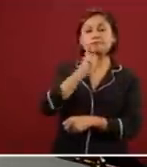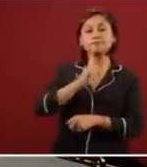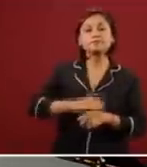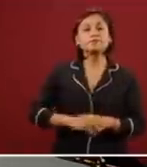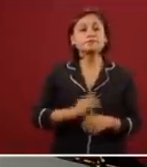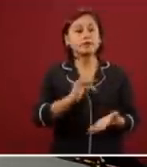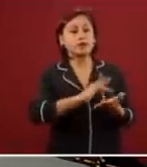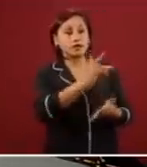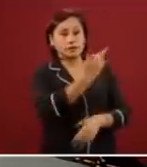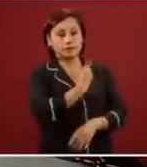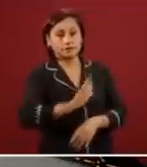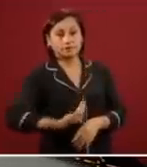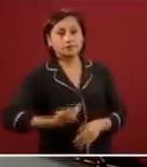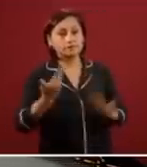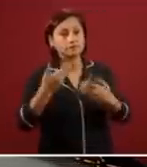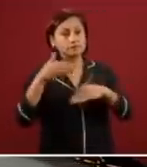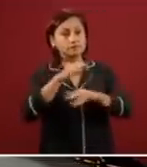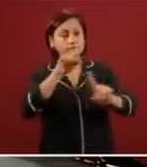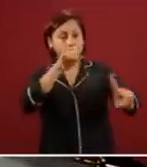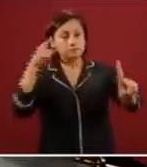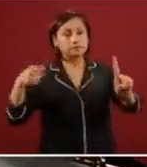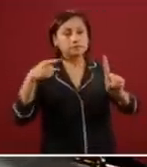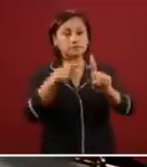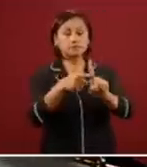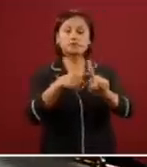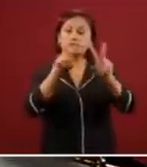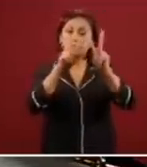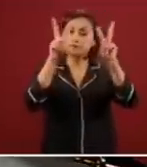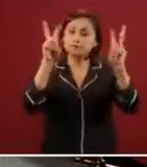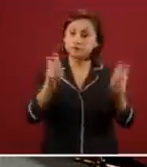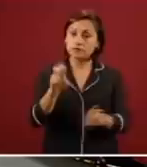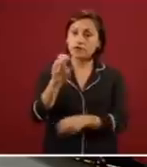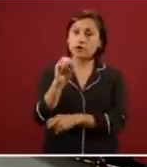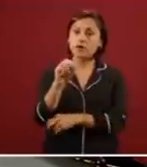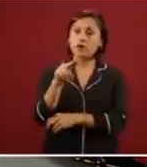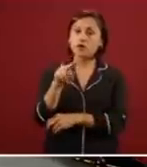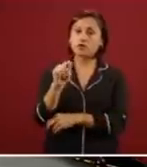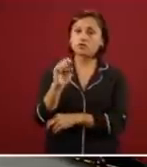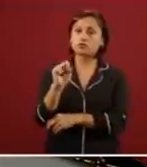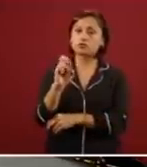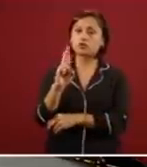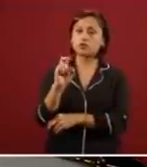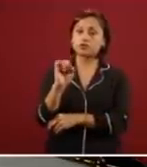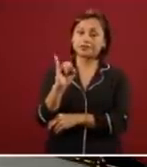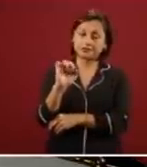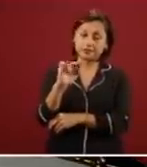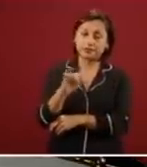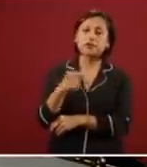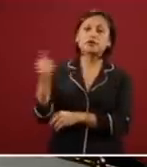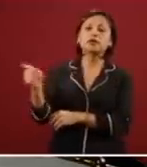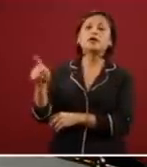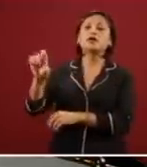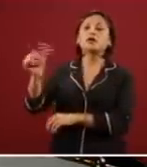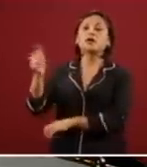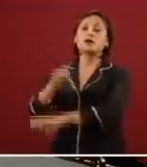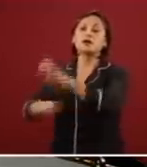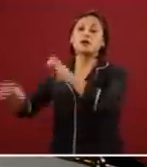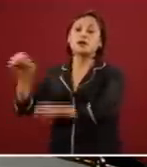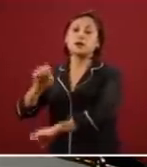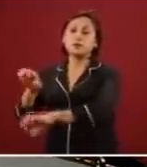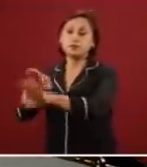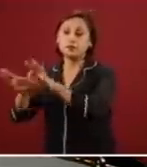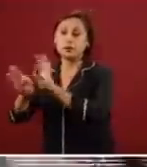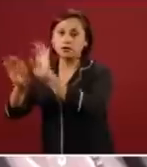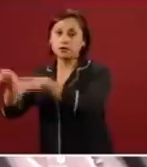Gracias, presidente. Para puntualizar sobre el tema del outsourcing, si entonces el gobierno federal tomó la decisión de combatir estas prácticas ilegales y perseguirlas